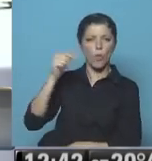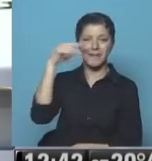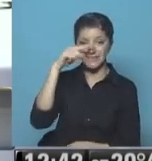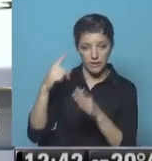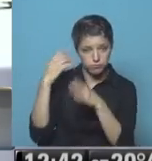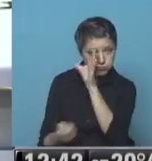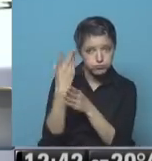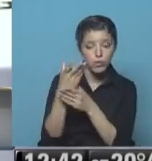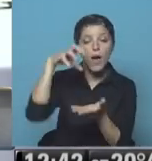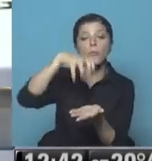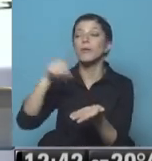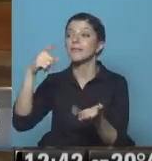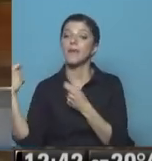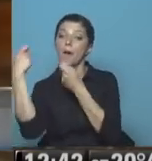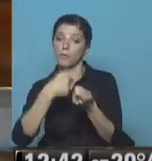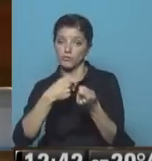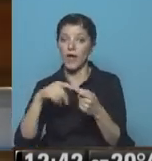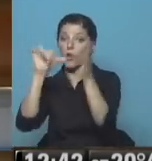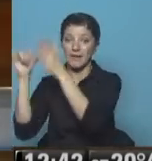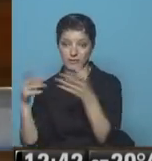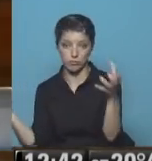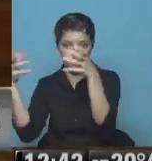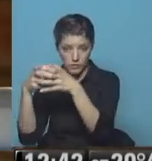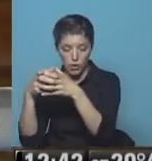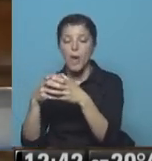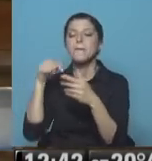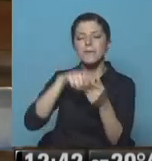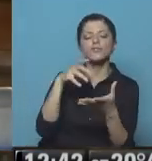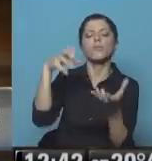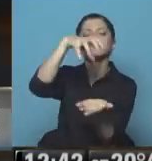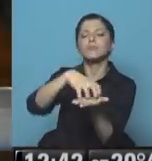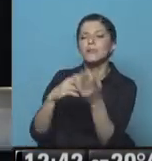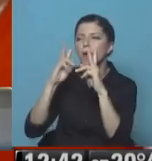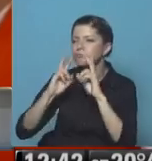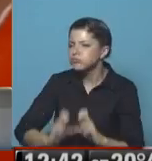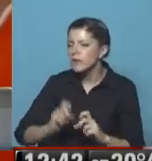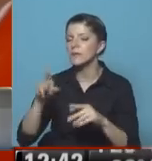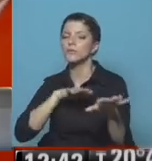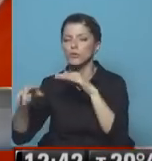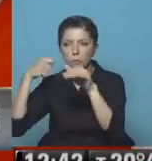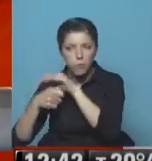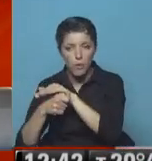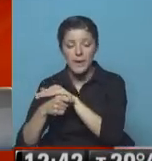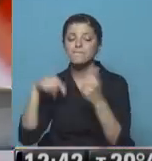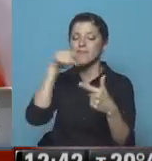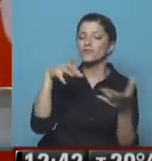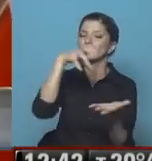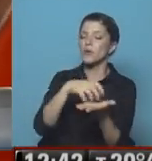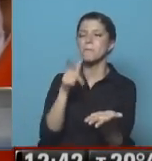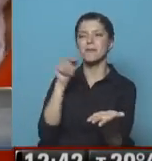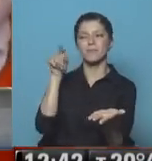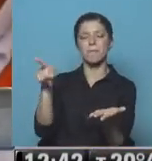Unidas para descubrir las estructuras clandestinas que operan dentro del Estado, sospechan que Pérez Molina lidera